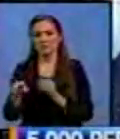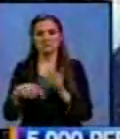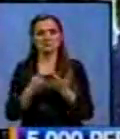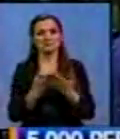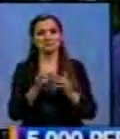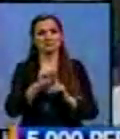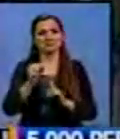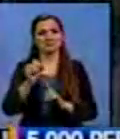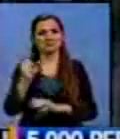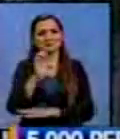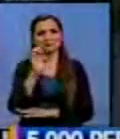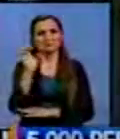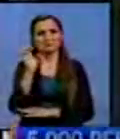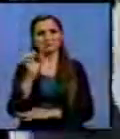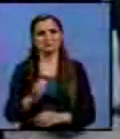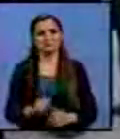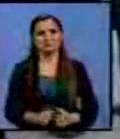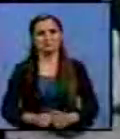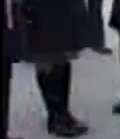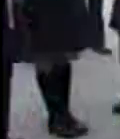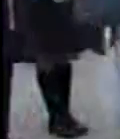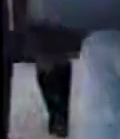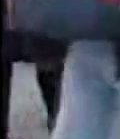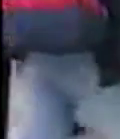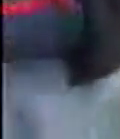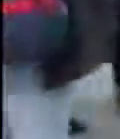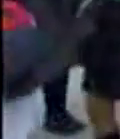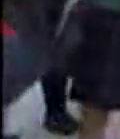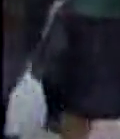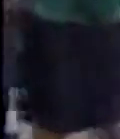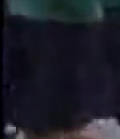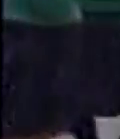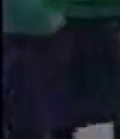en una situación de emergencia. Cotopaxi, Juan Pablo Toro, 24 horas.